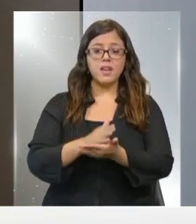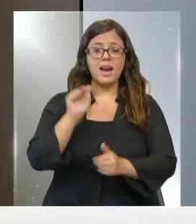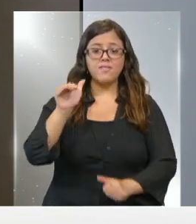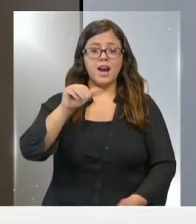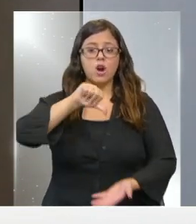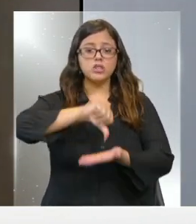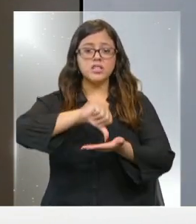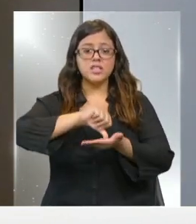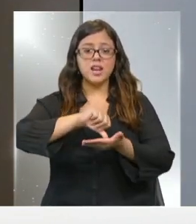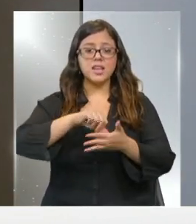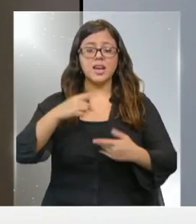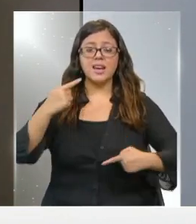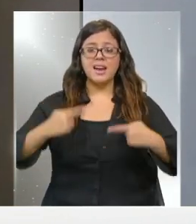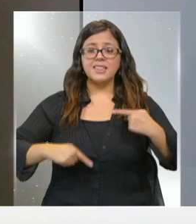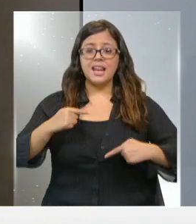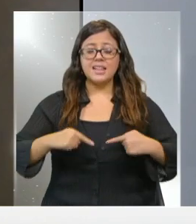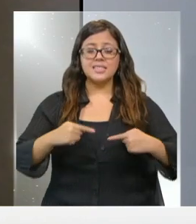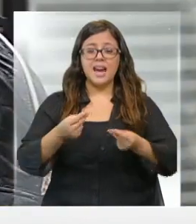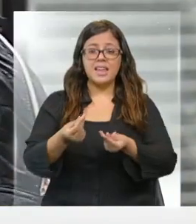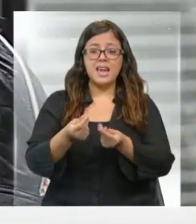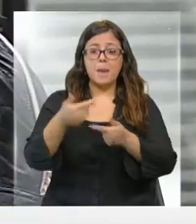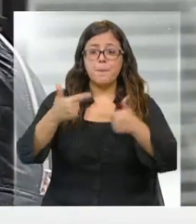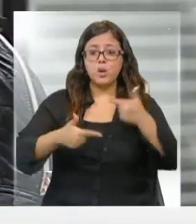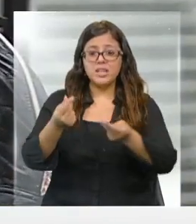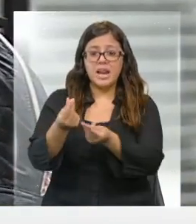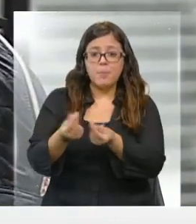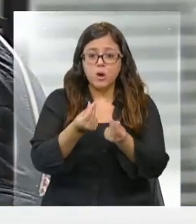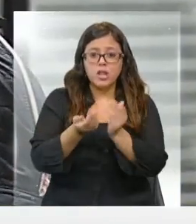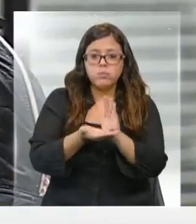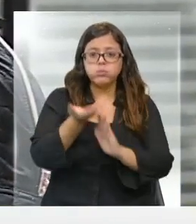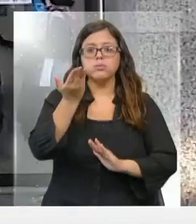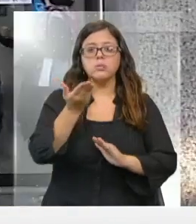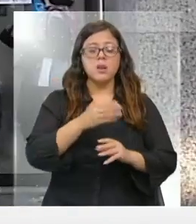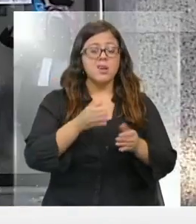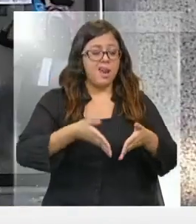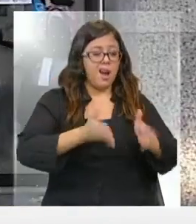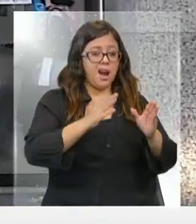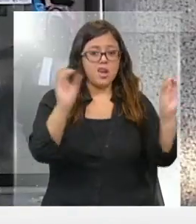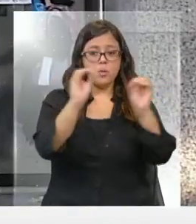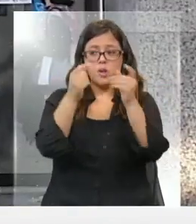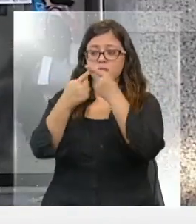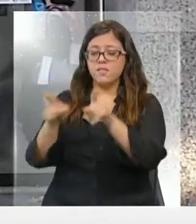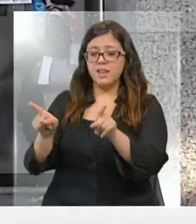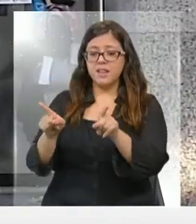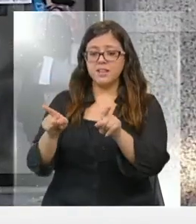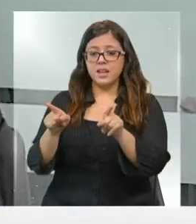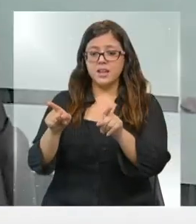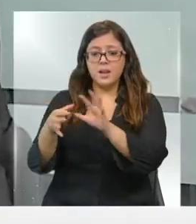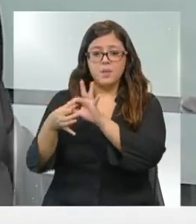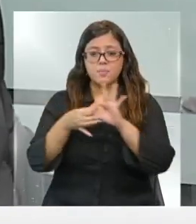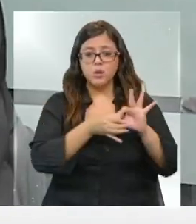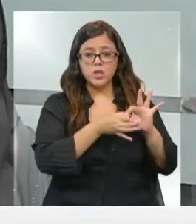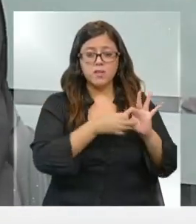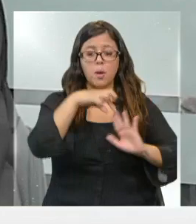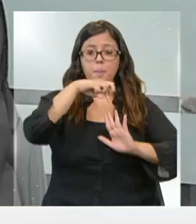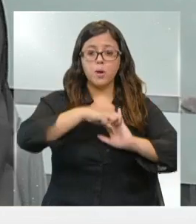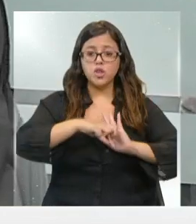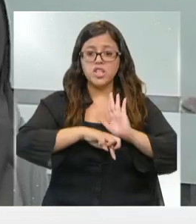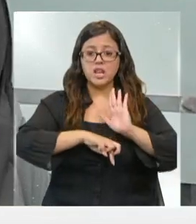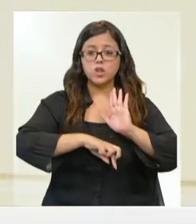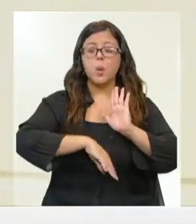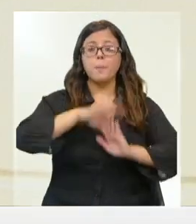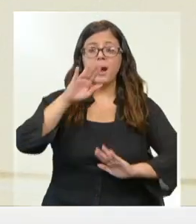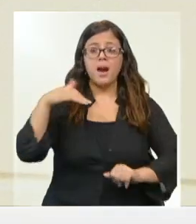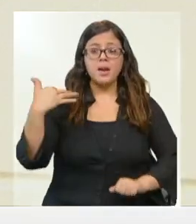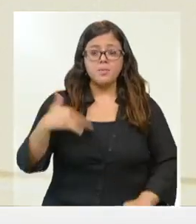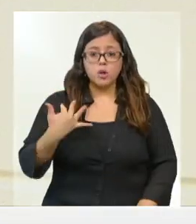a subir la tasa de política monetaria nuevamente. En la calle las opiniones se dividen, no solo porque fue uno de los proyectos más